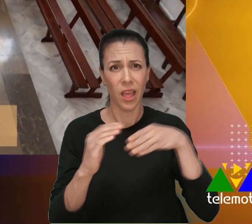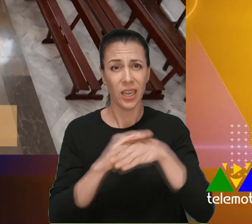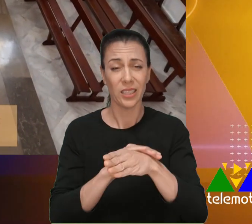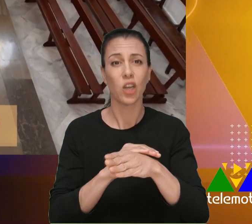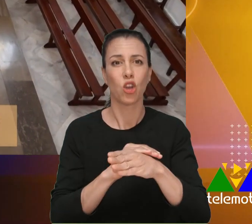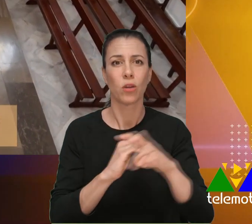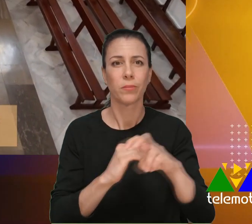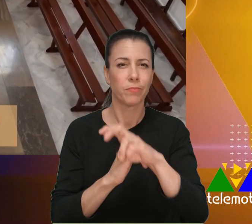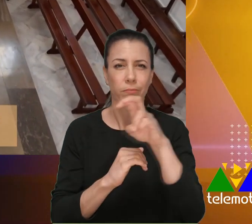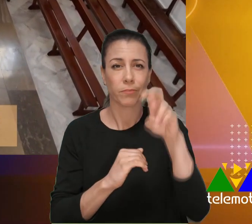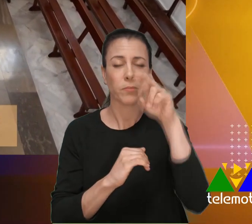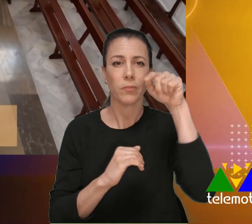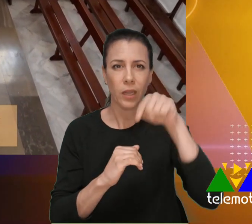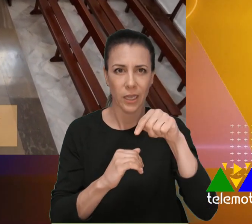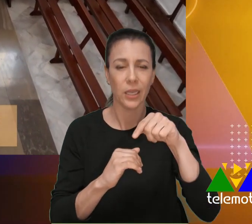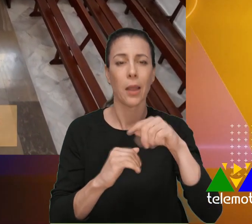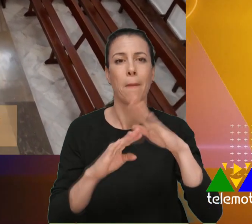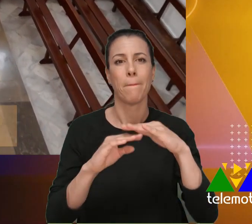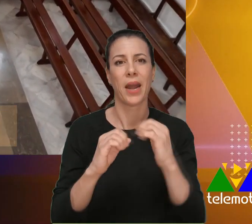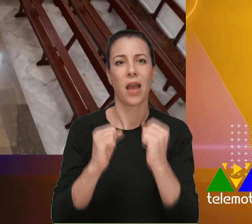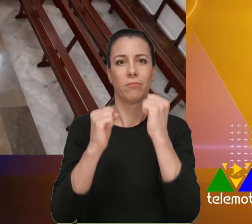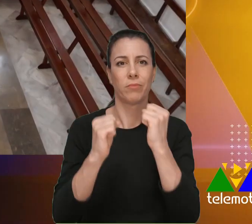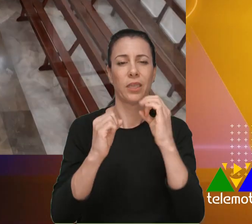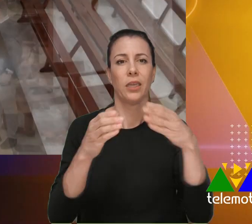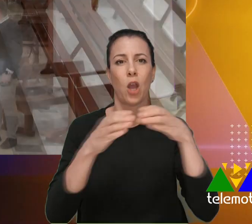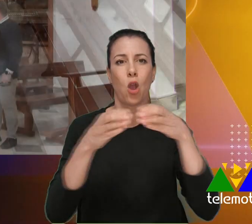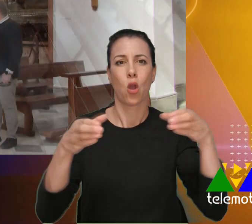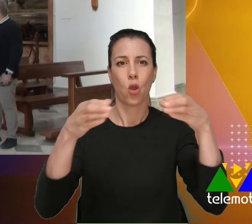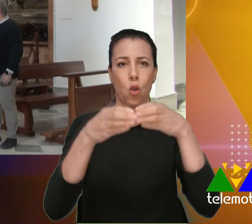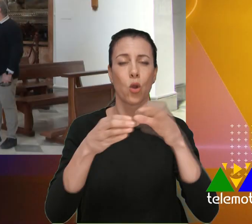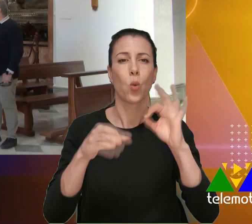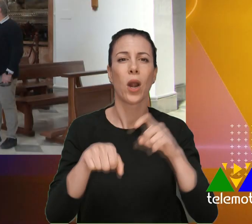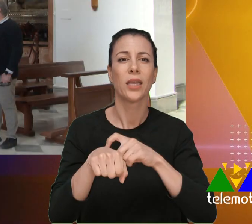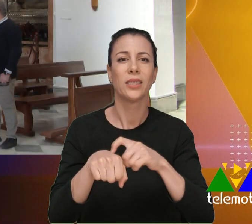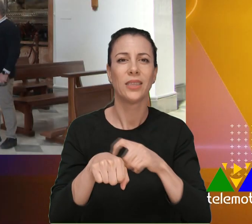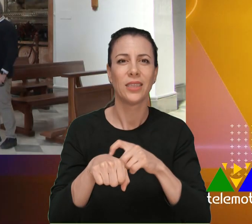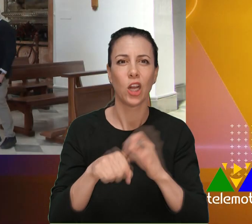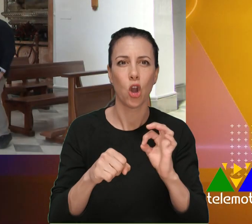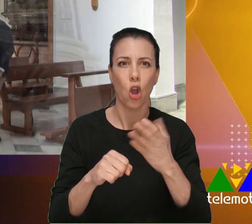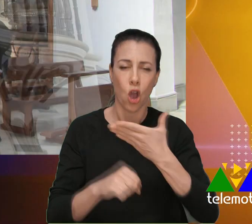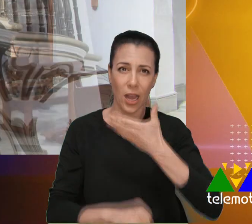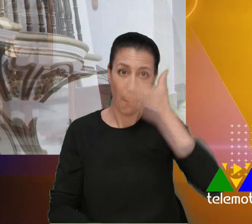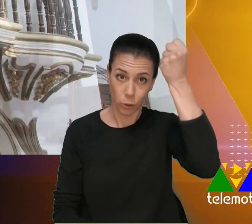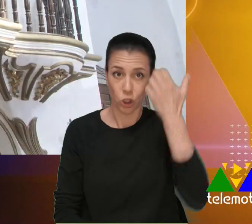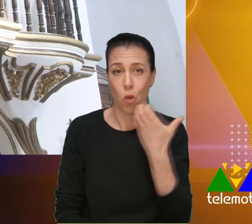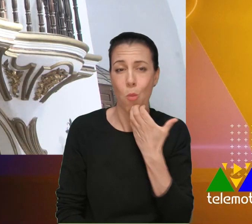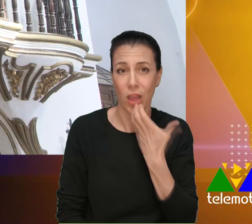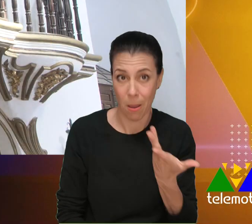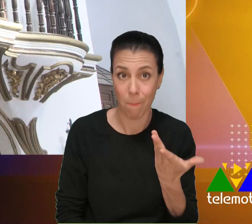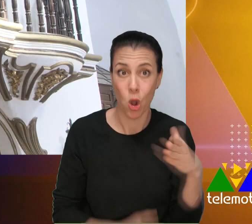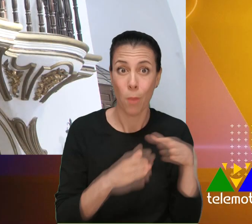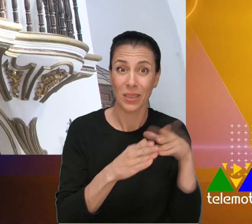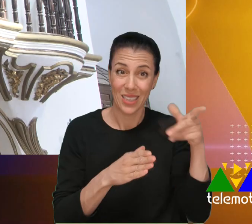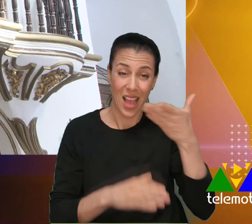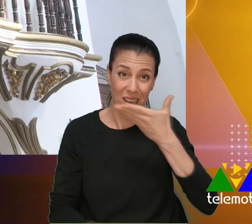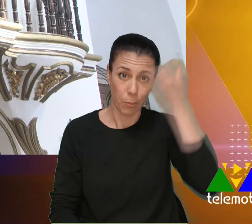una columna de jaspe que sostenía ese coro en alto, al estilo de capuchinos, por ejemplo, de la iglesia capuchina tiene el